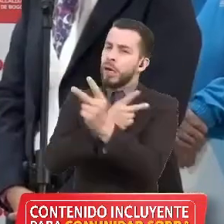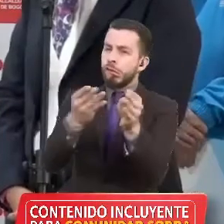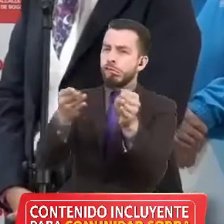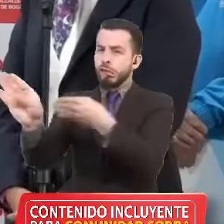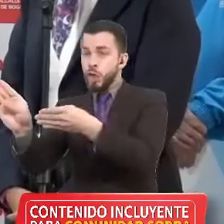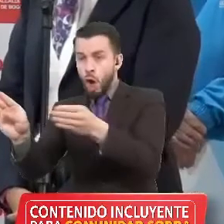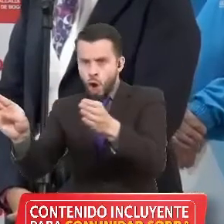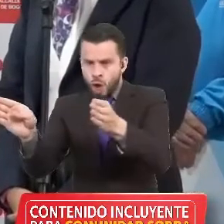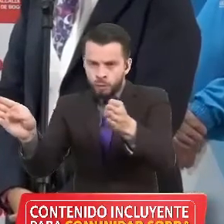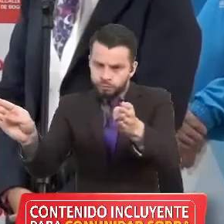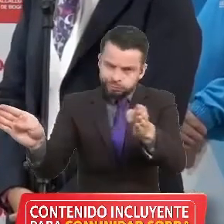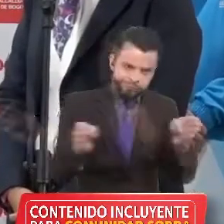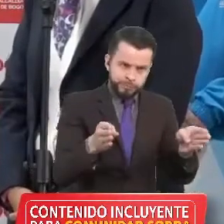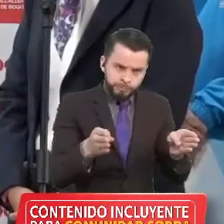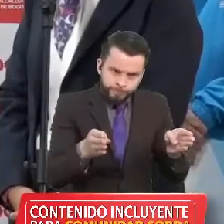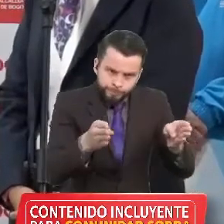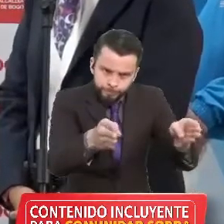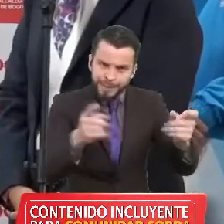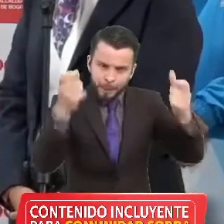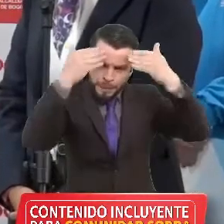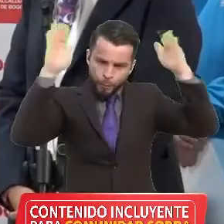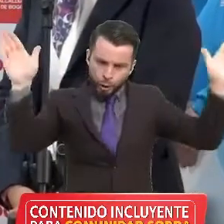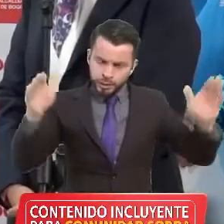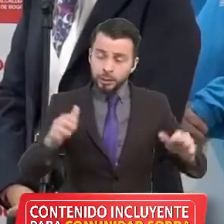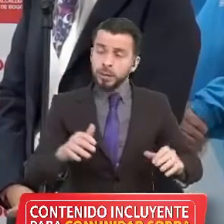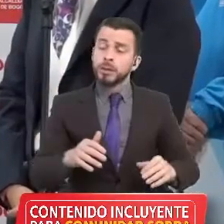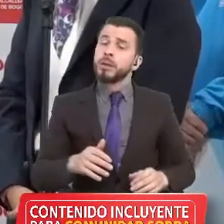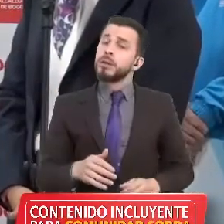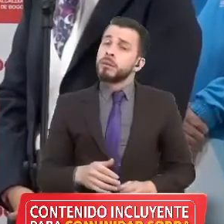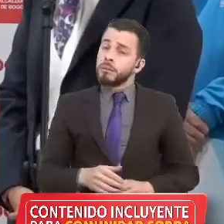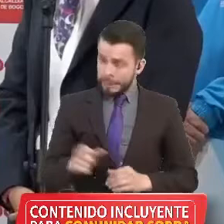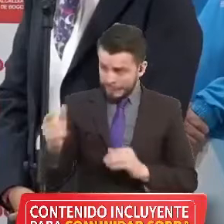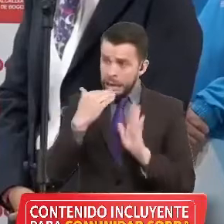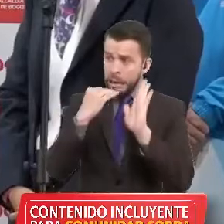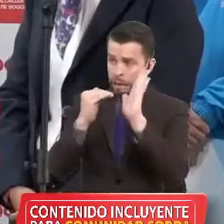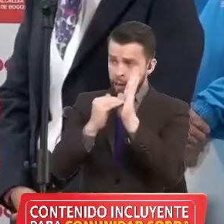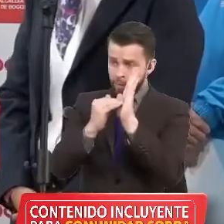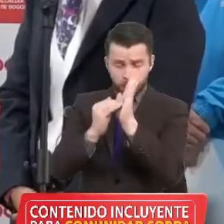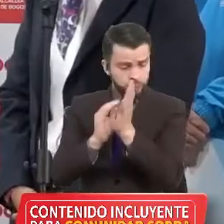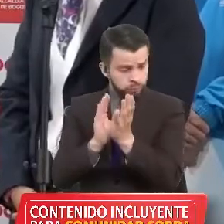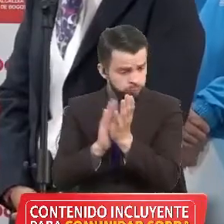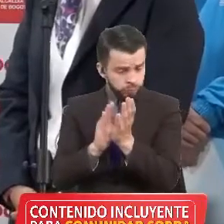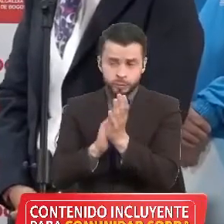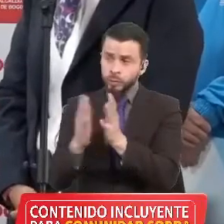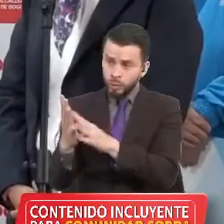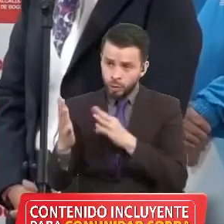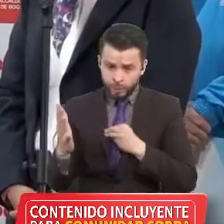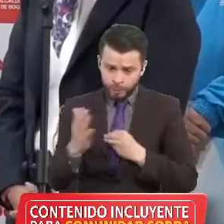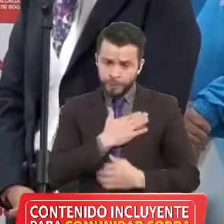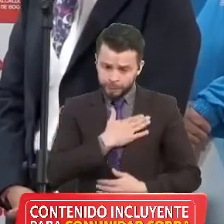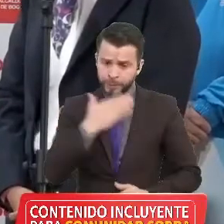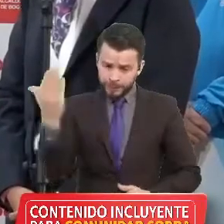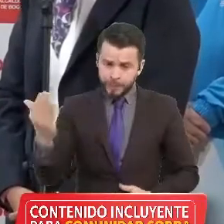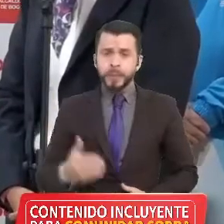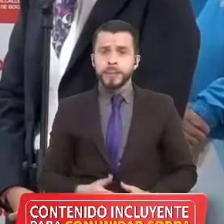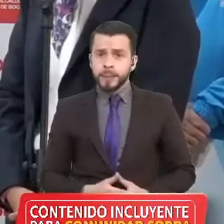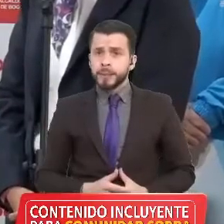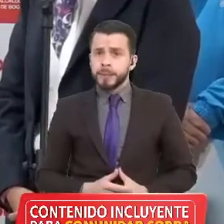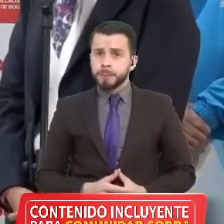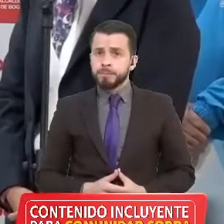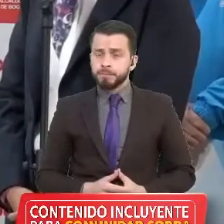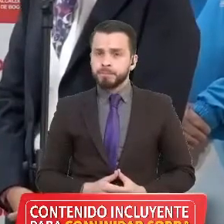eso también es un ejemplo y la felicitamos por eso dentro de nuestro